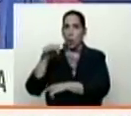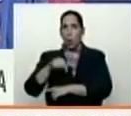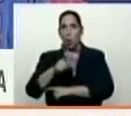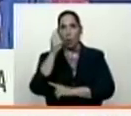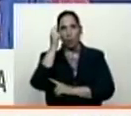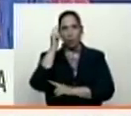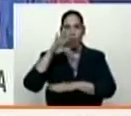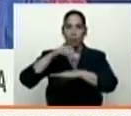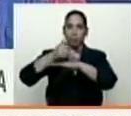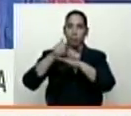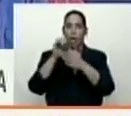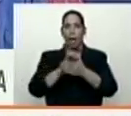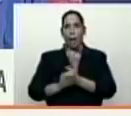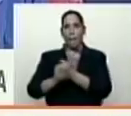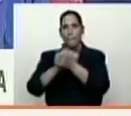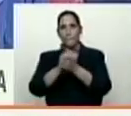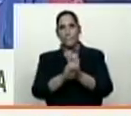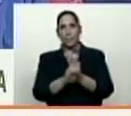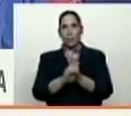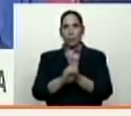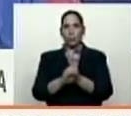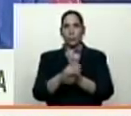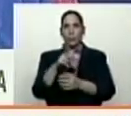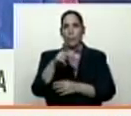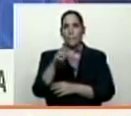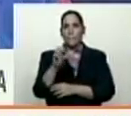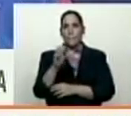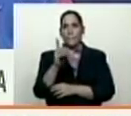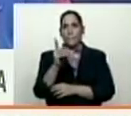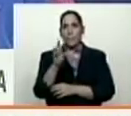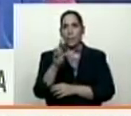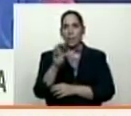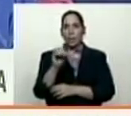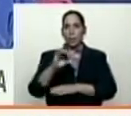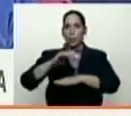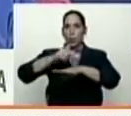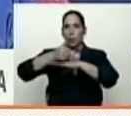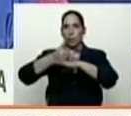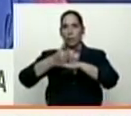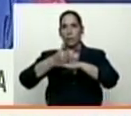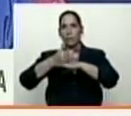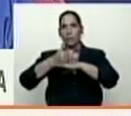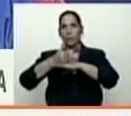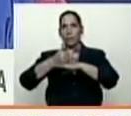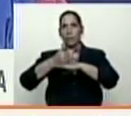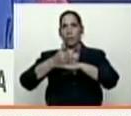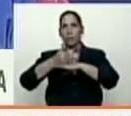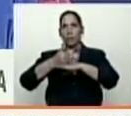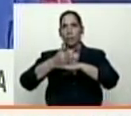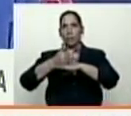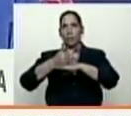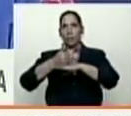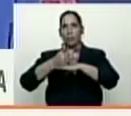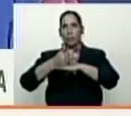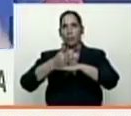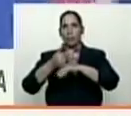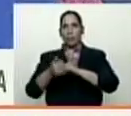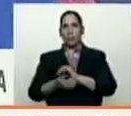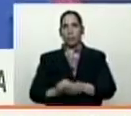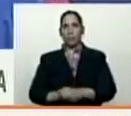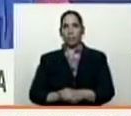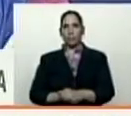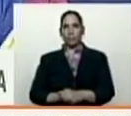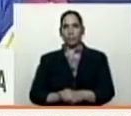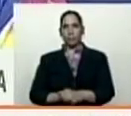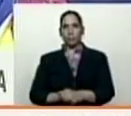la directiva, compañero Pedro Carreño, jefe de la fracción, sí,